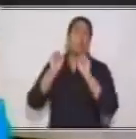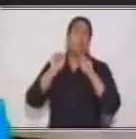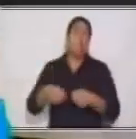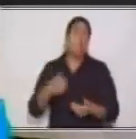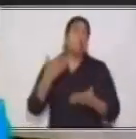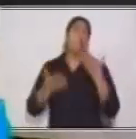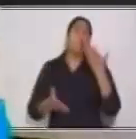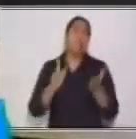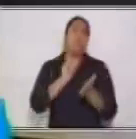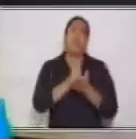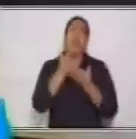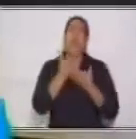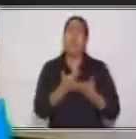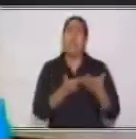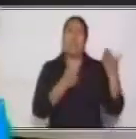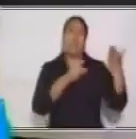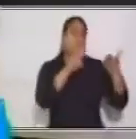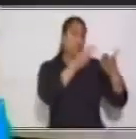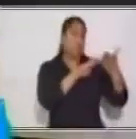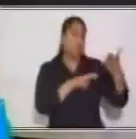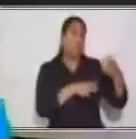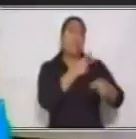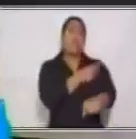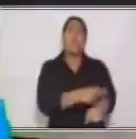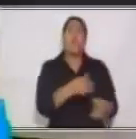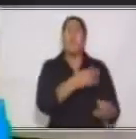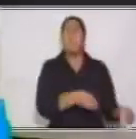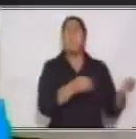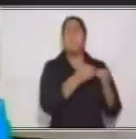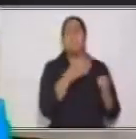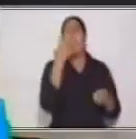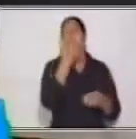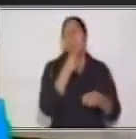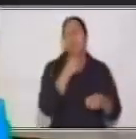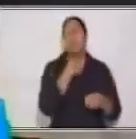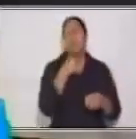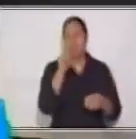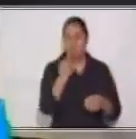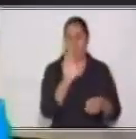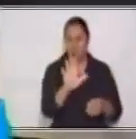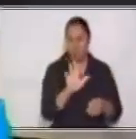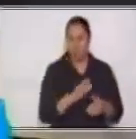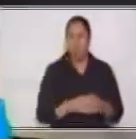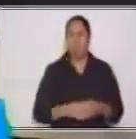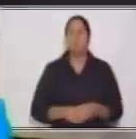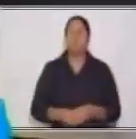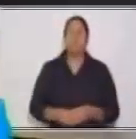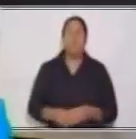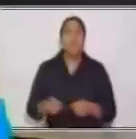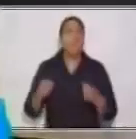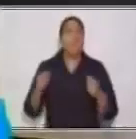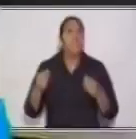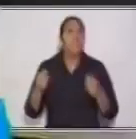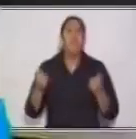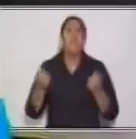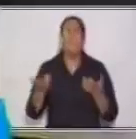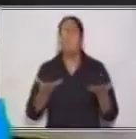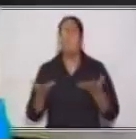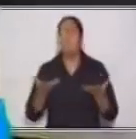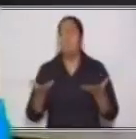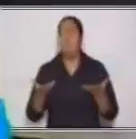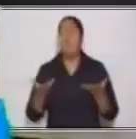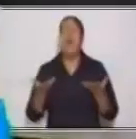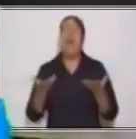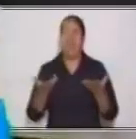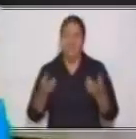con historias más interesantes o más bonitas. Entonces, por favor, ¿qué vamos a hacer? La historia que podamos leer, pero